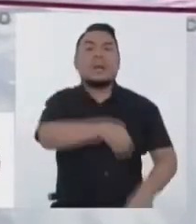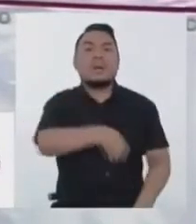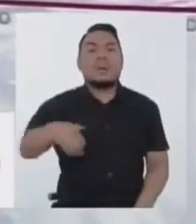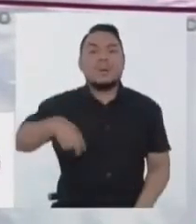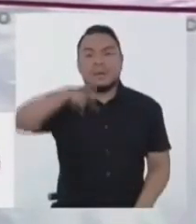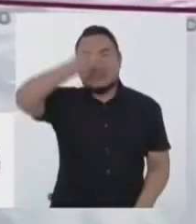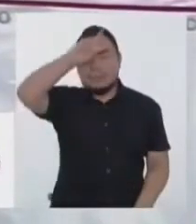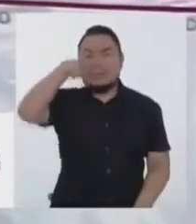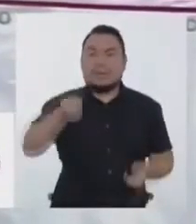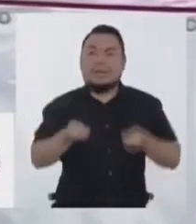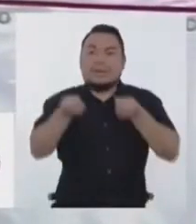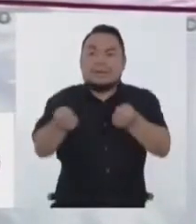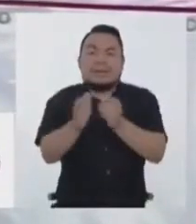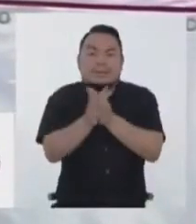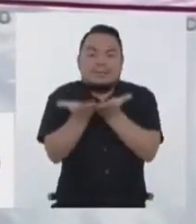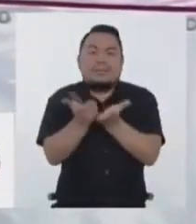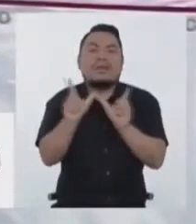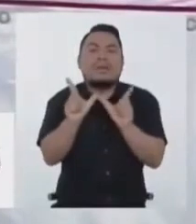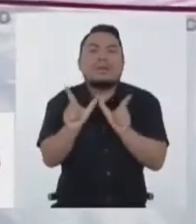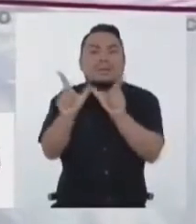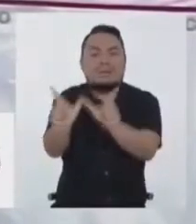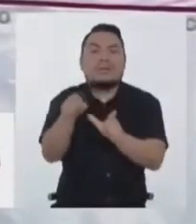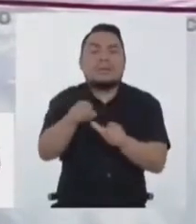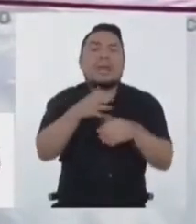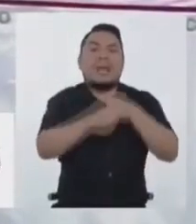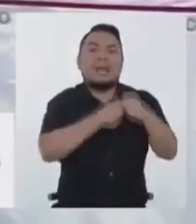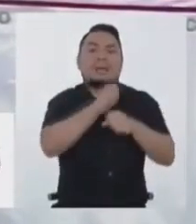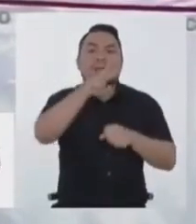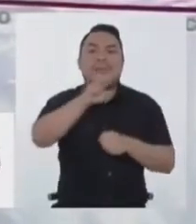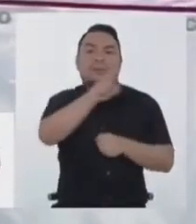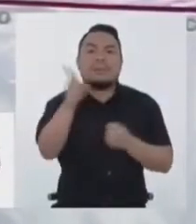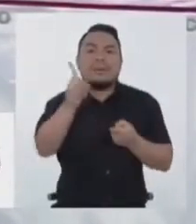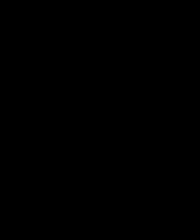congresistas de la República y entrega de credenciales periodo 2021-2026.